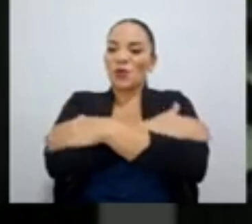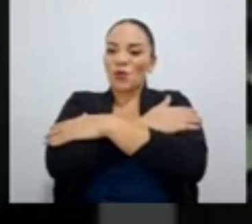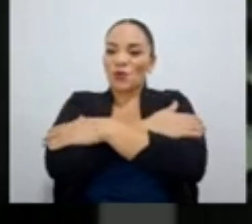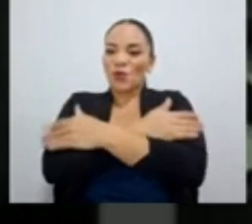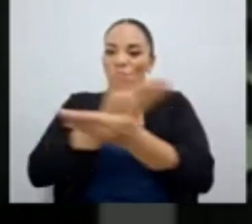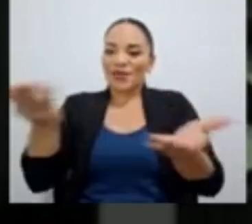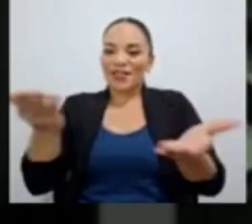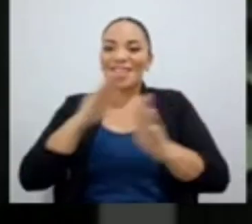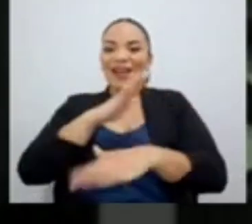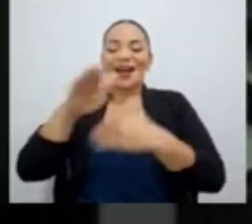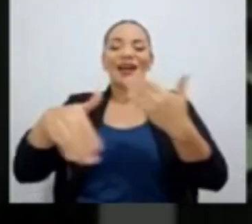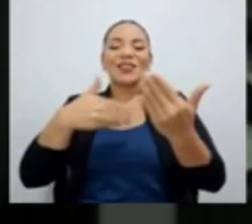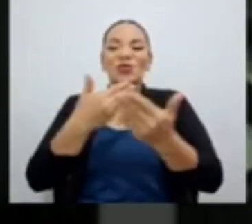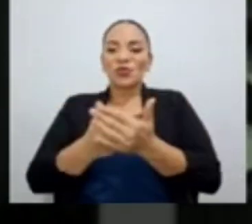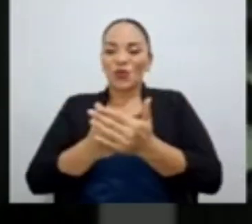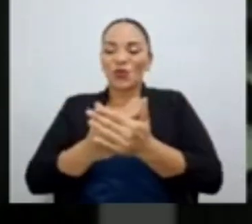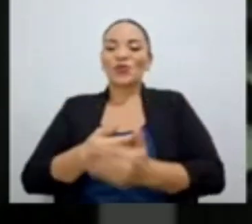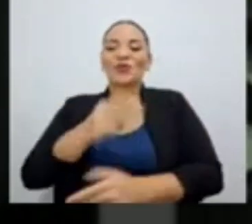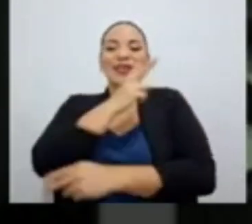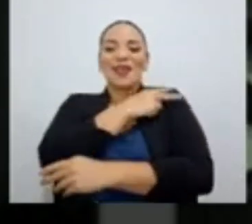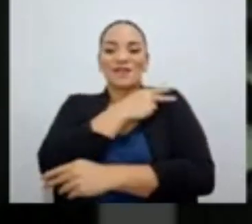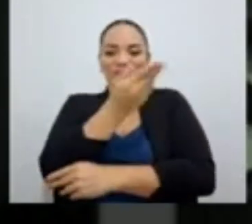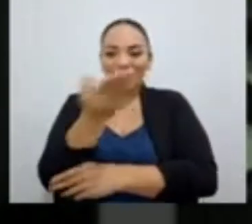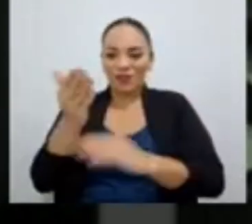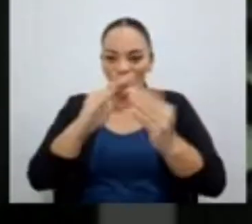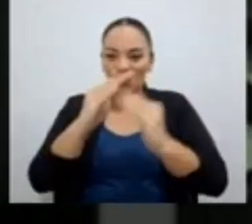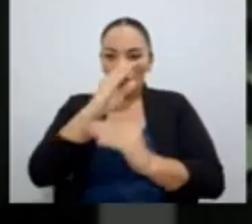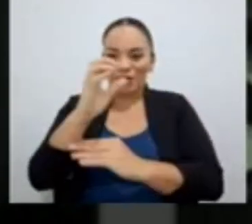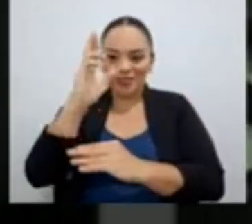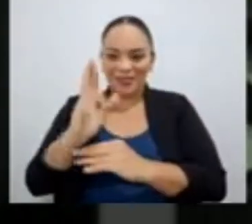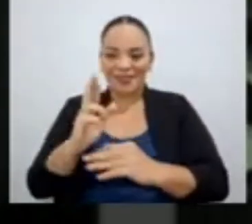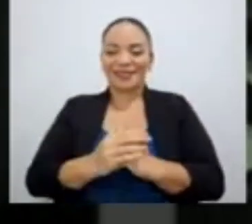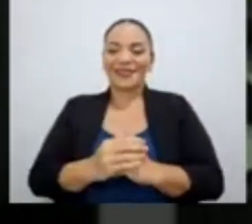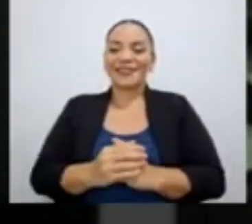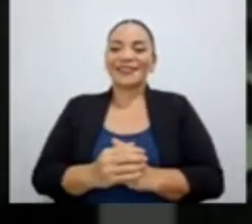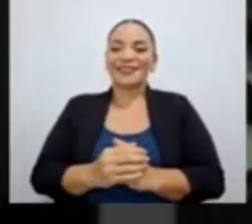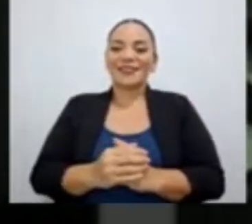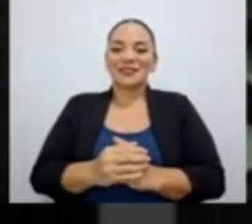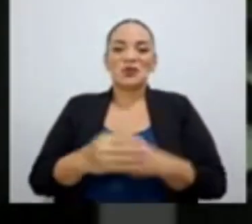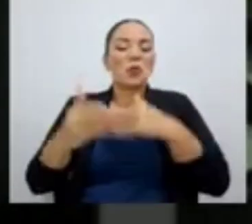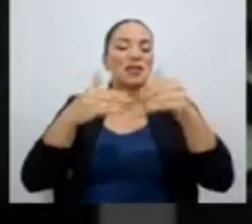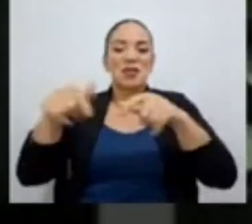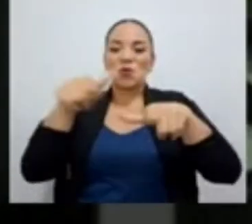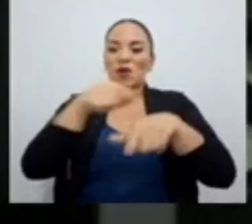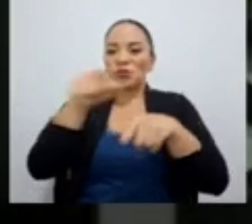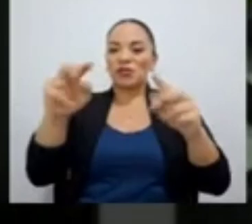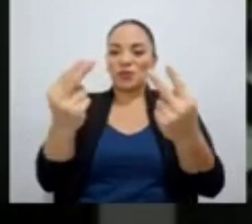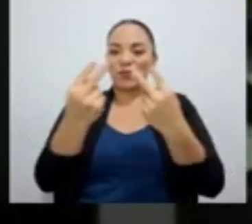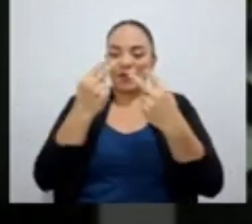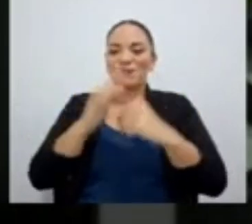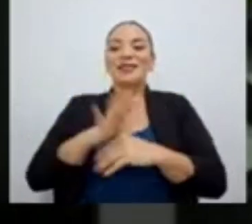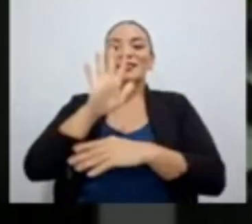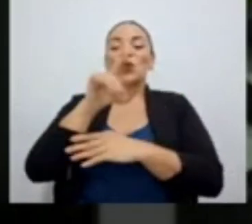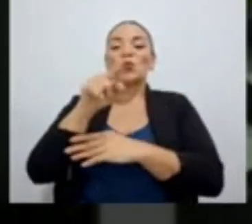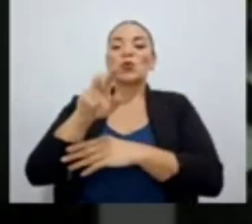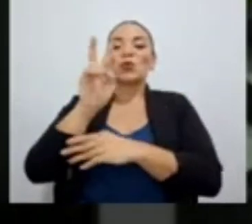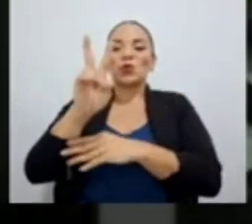a todos nuestros jefes, quienes quiera que nos estén viendo entre los 5.2